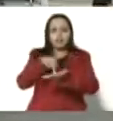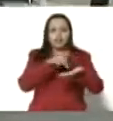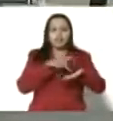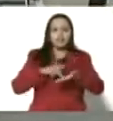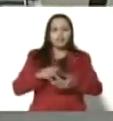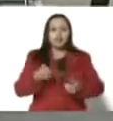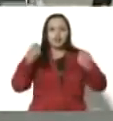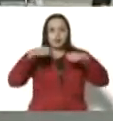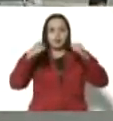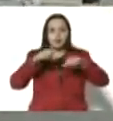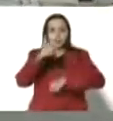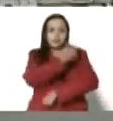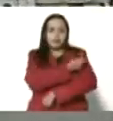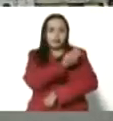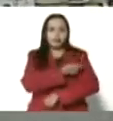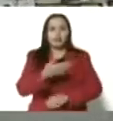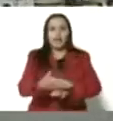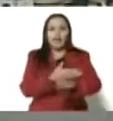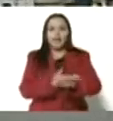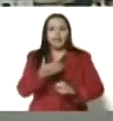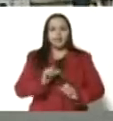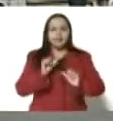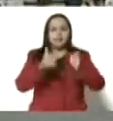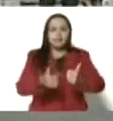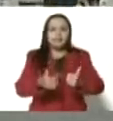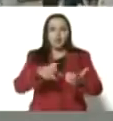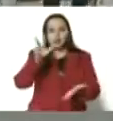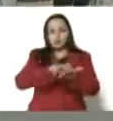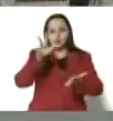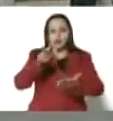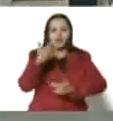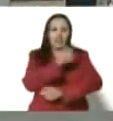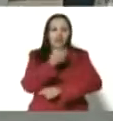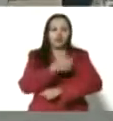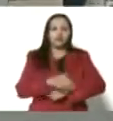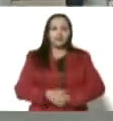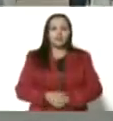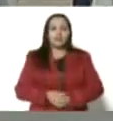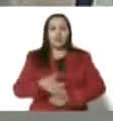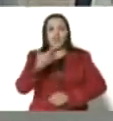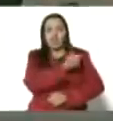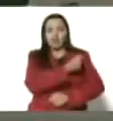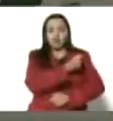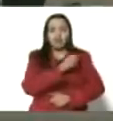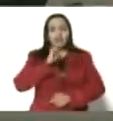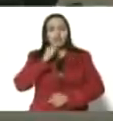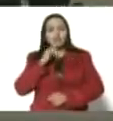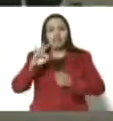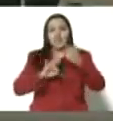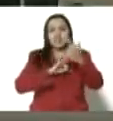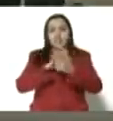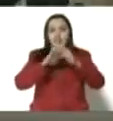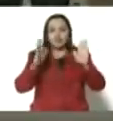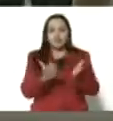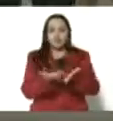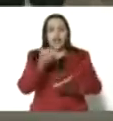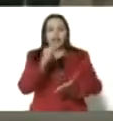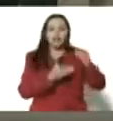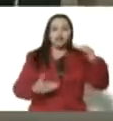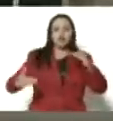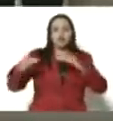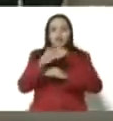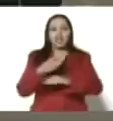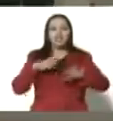posterior al registro de la vacuna. Además, la Sputnik V es una de las tres vacunas del mundo con una eficacia superior